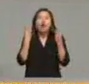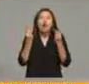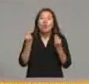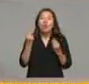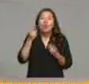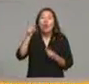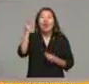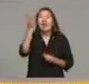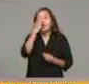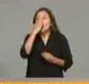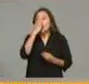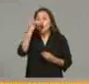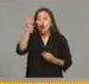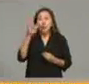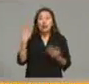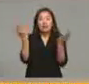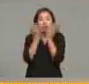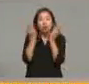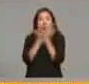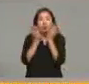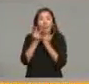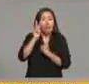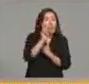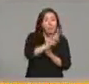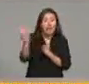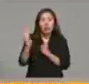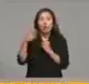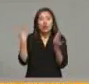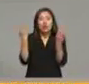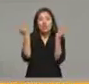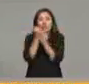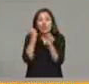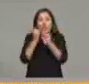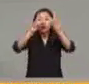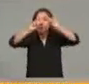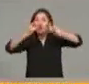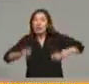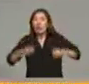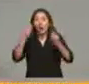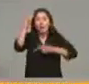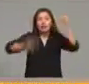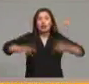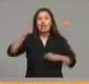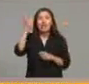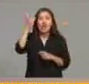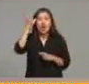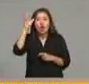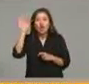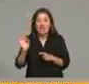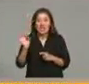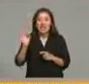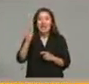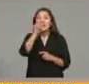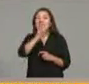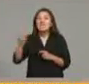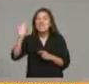universidad de córdoba ver muchos pacientes de 80 90 o incluso 100 años y recoger esas historias